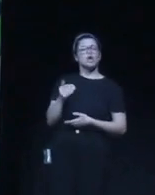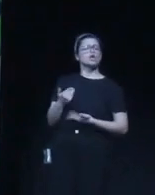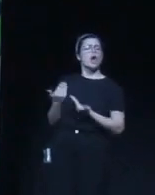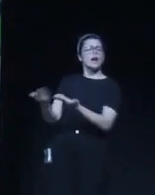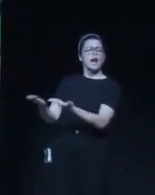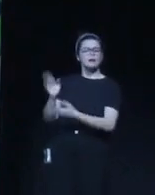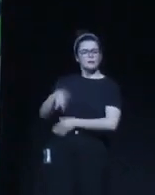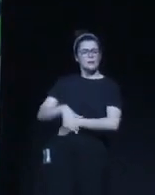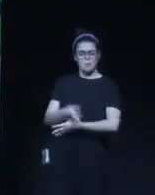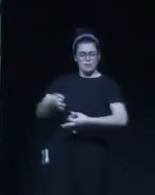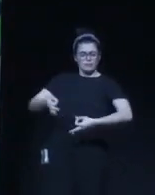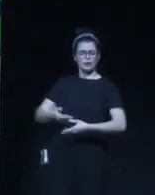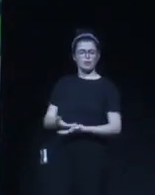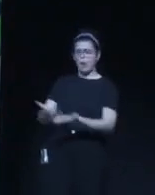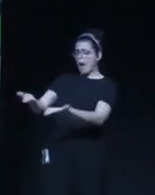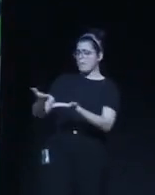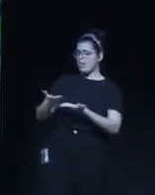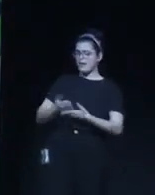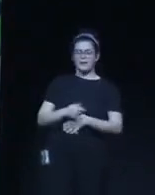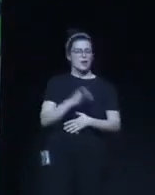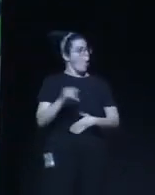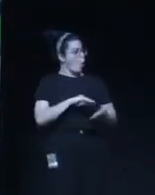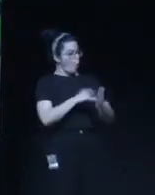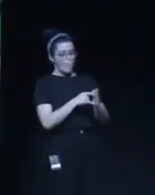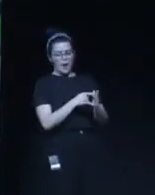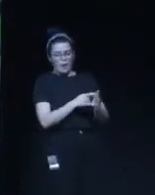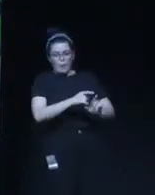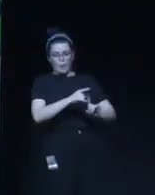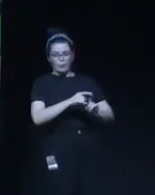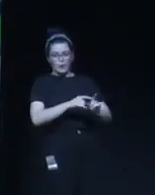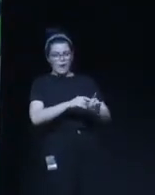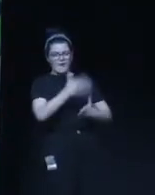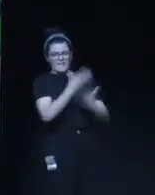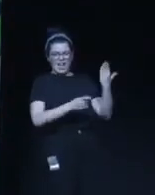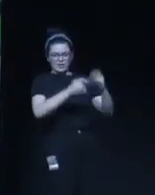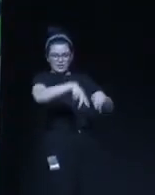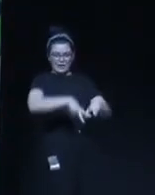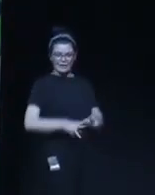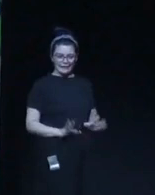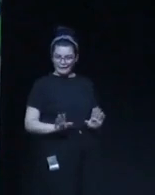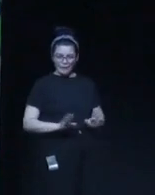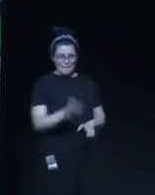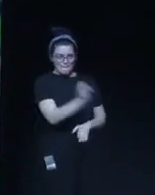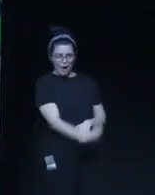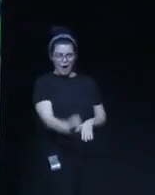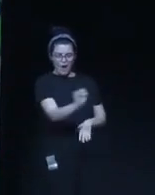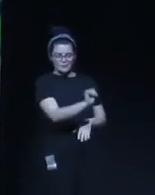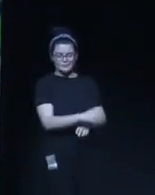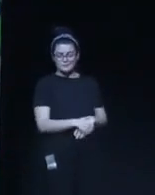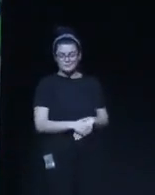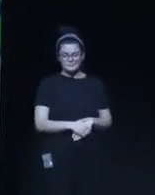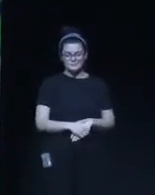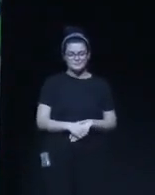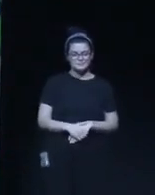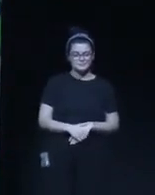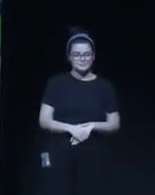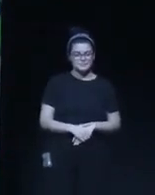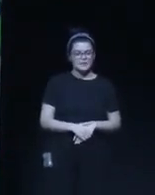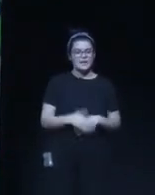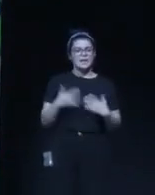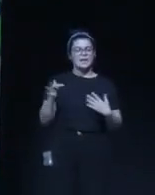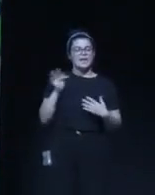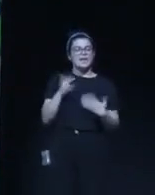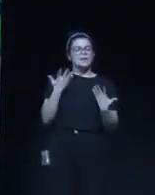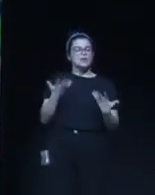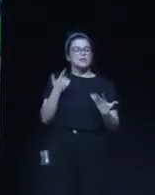Regalan. Es perfecto. Pero, es un plan sin fisuras, ¿eh? Terrible. Te la regalan. También, en cierta manera, este tipo de